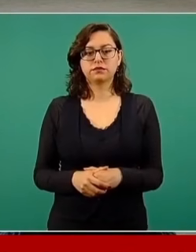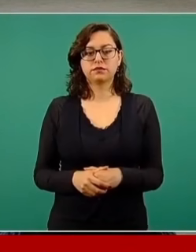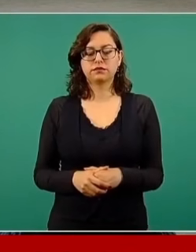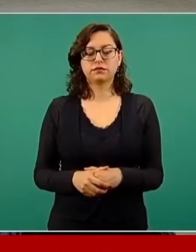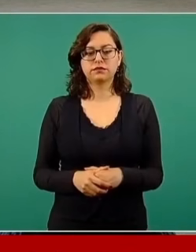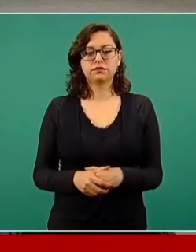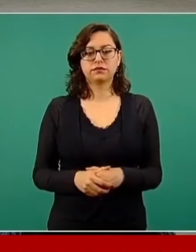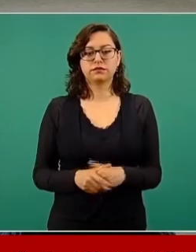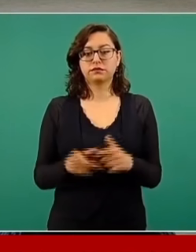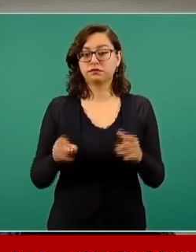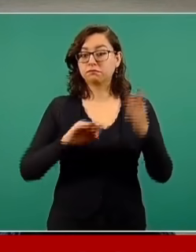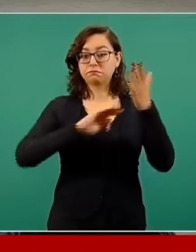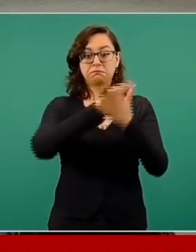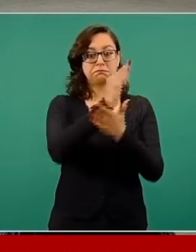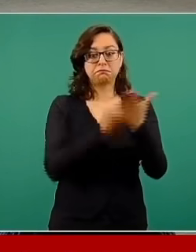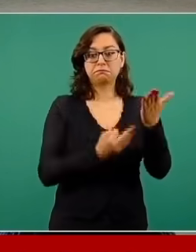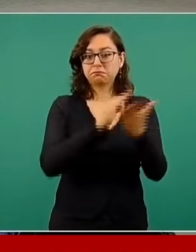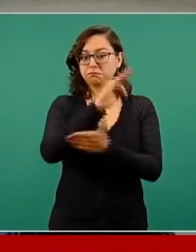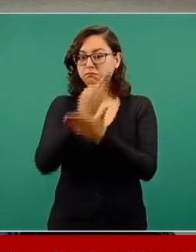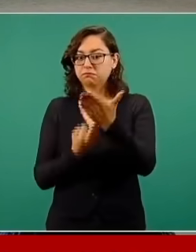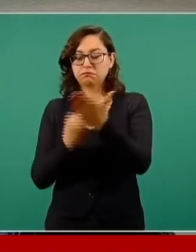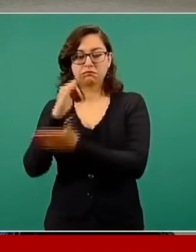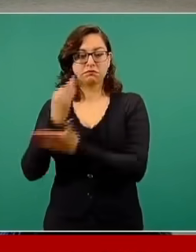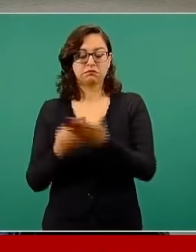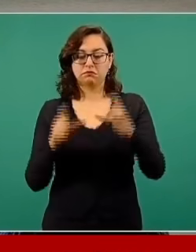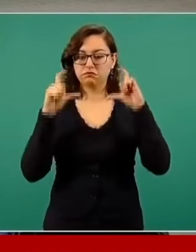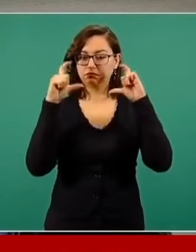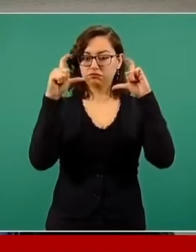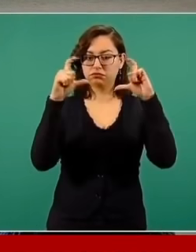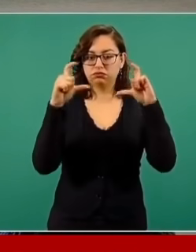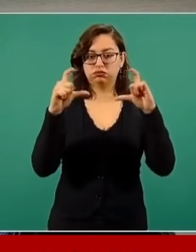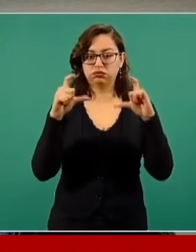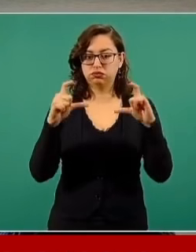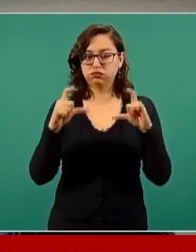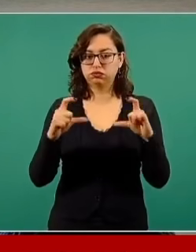Eso es lo que tienen todas las facturas.